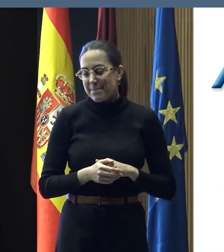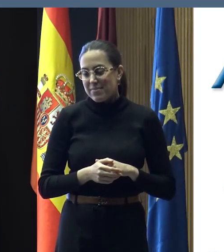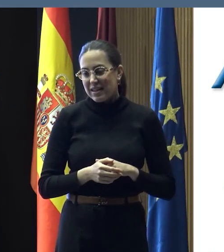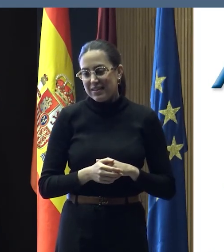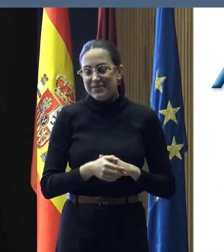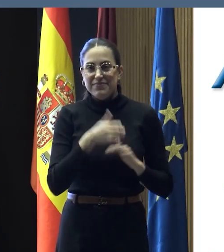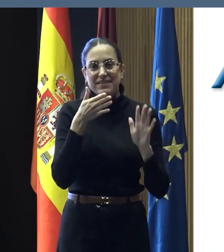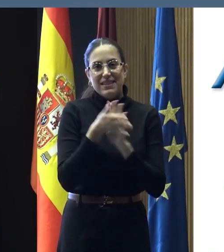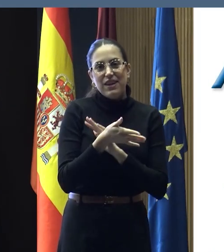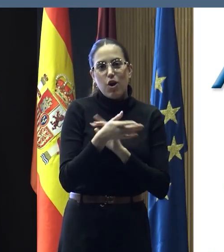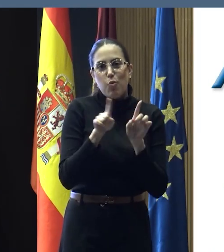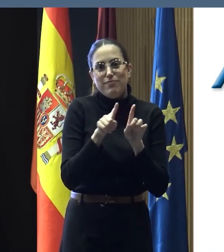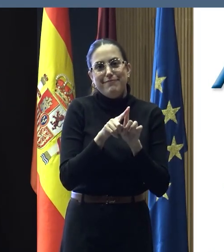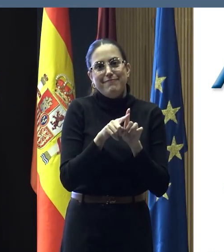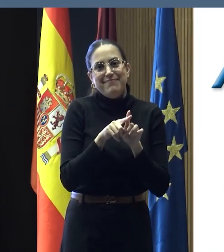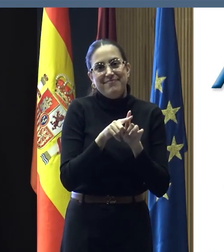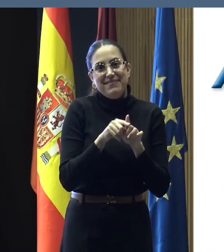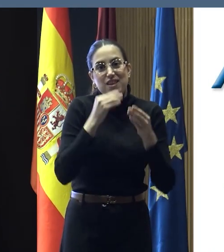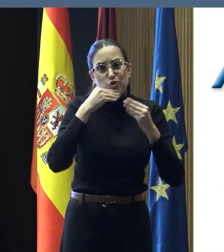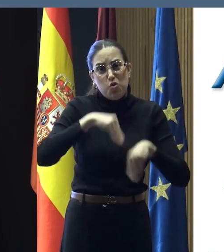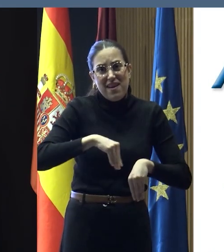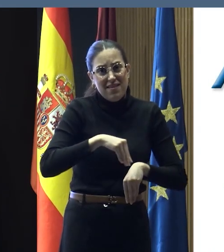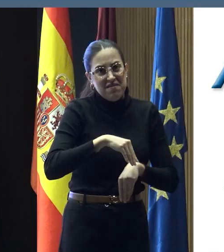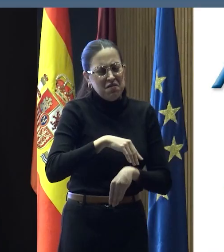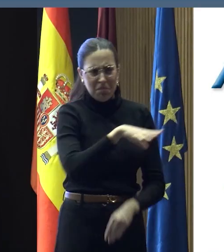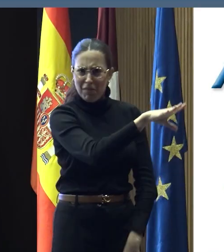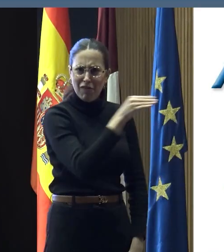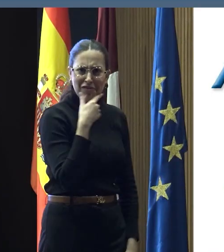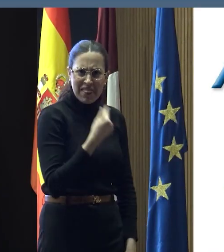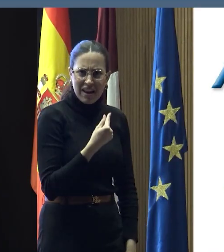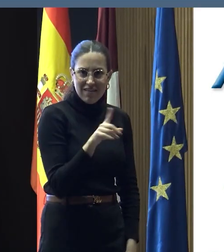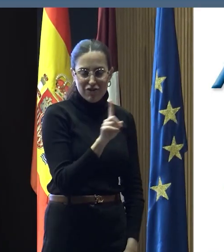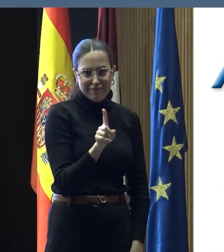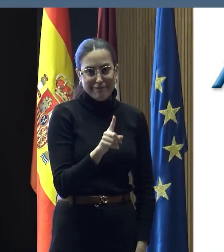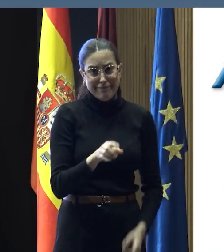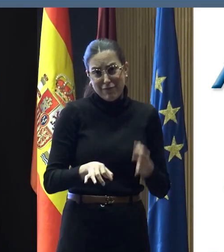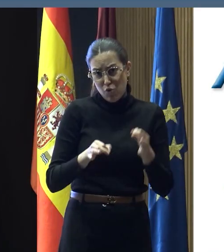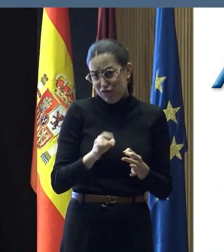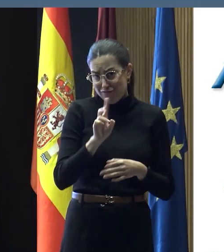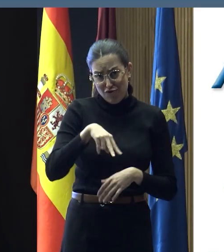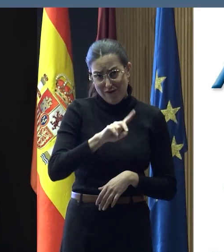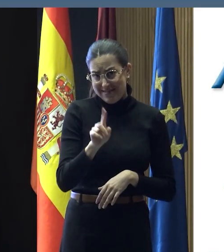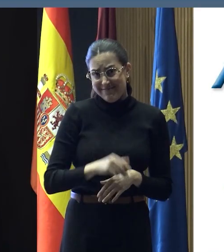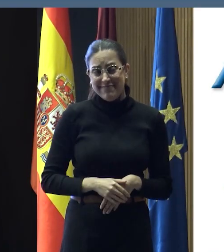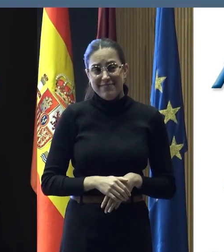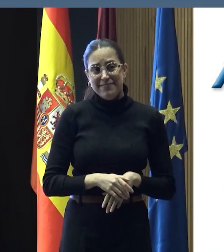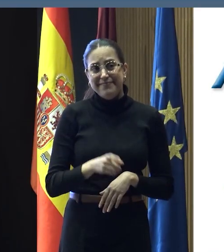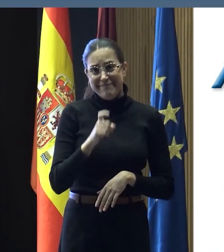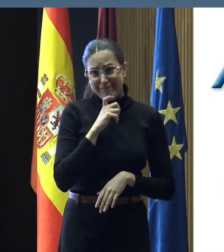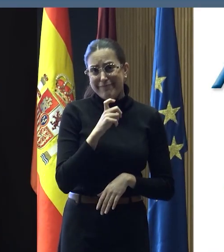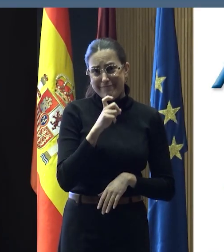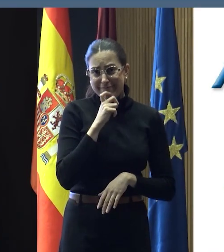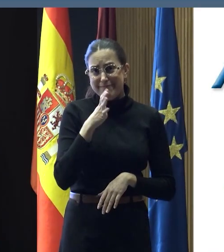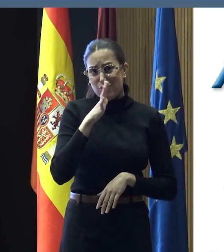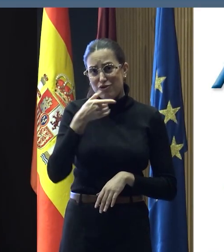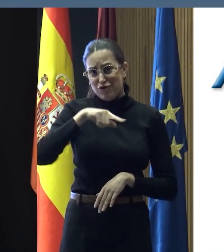no es algo fácil de entender, y menos en estos tiempos. Es algo muy difícil de